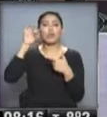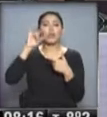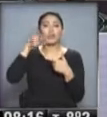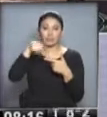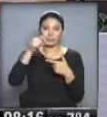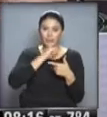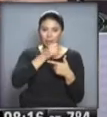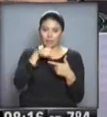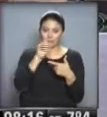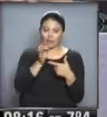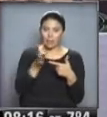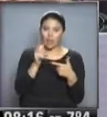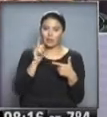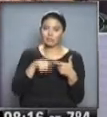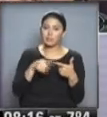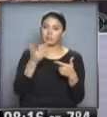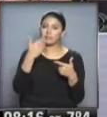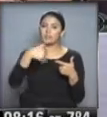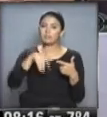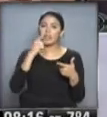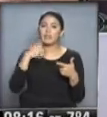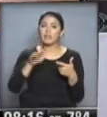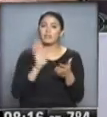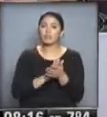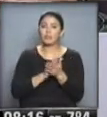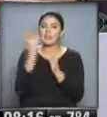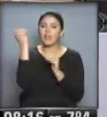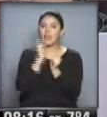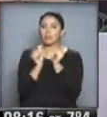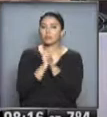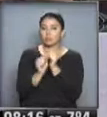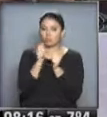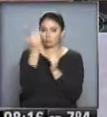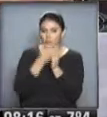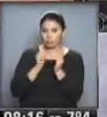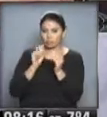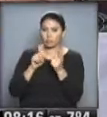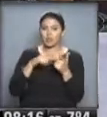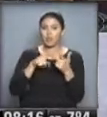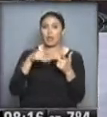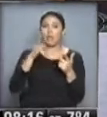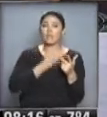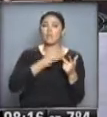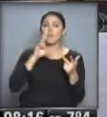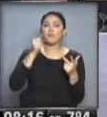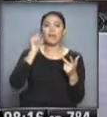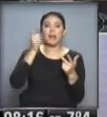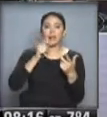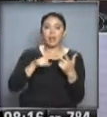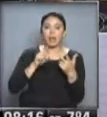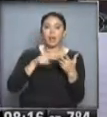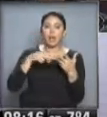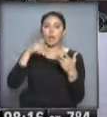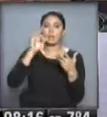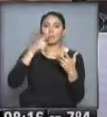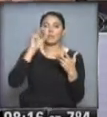saben está por salir en estos días su biografía no autorizada y rosendo fraga abel posse que ha